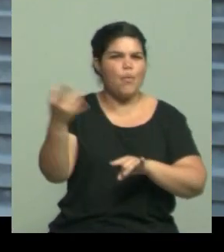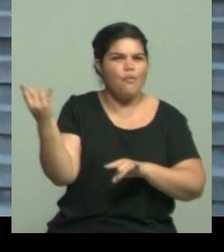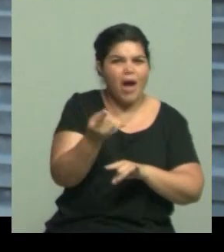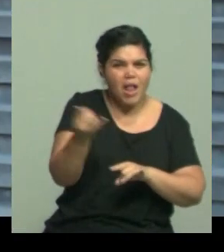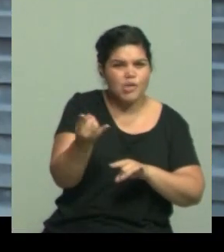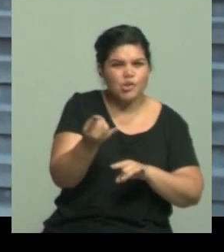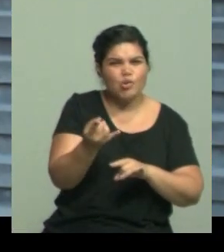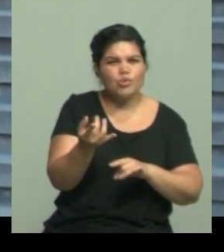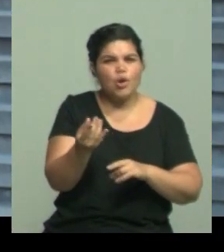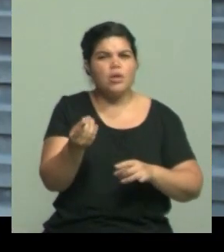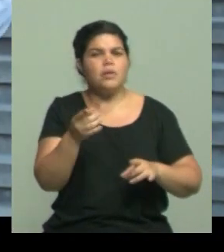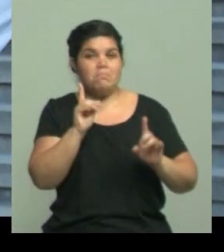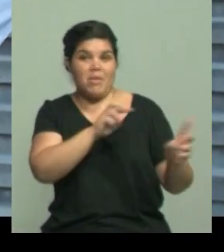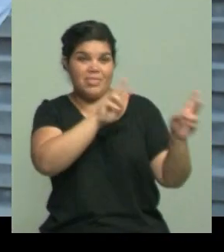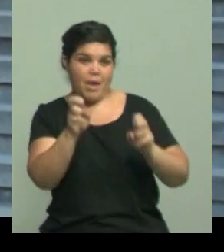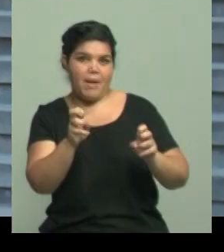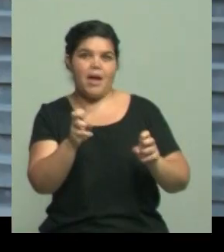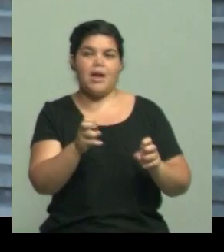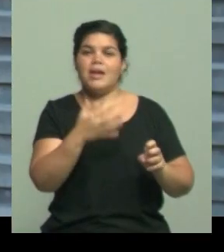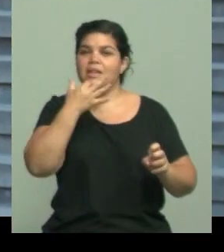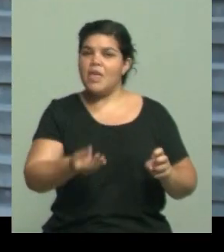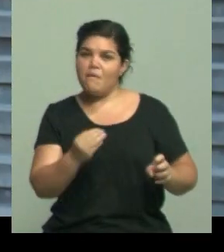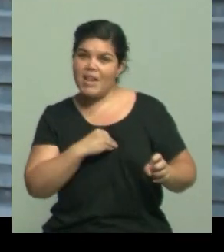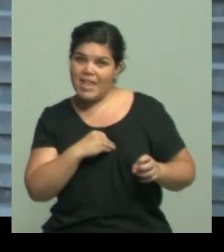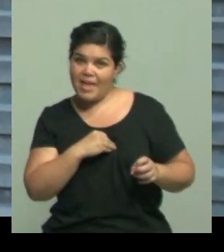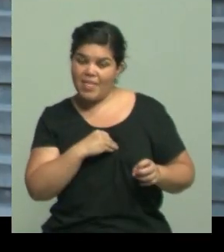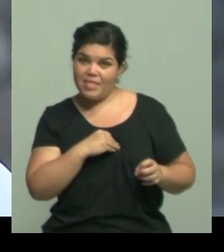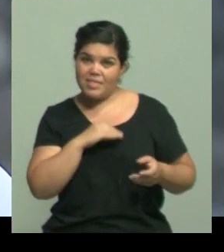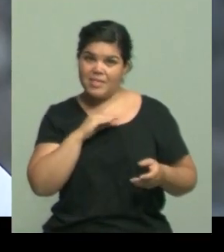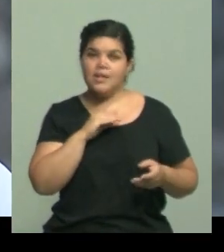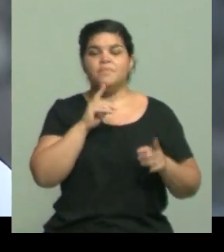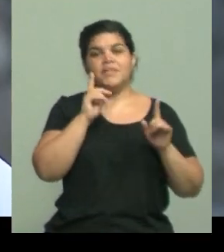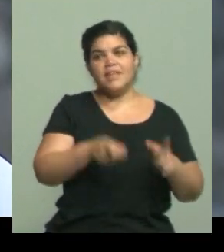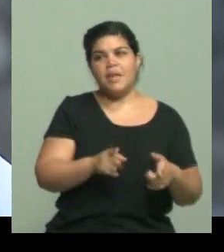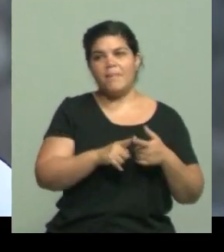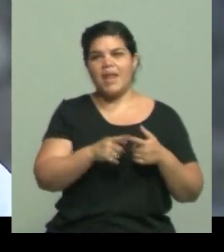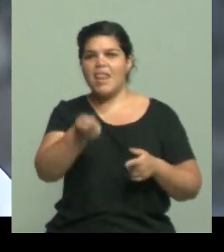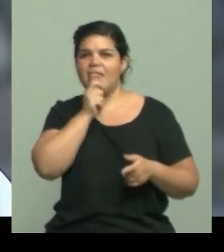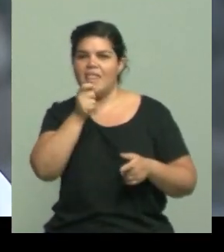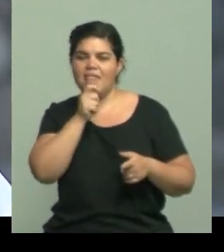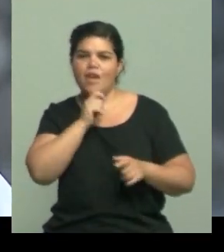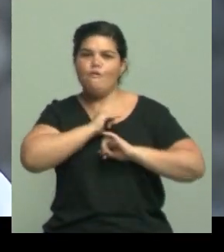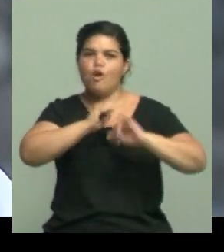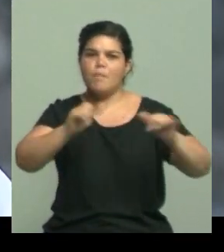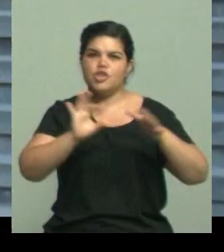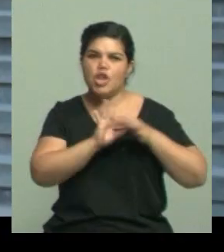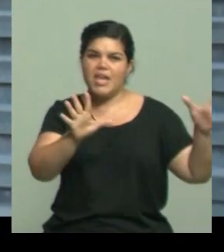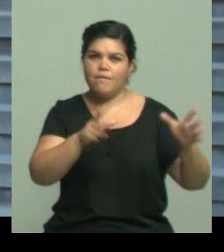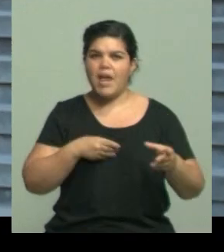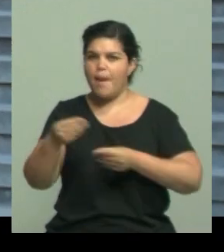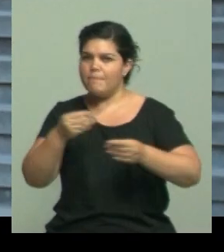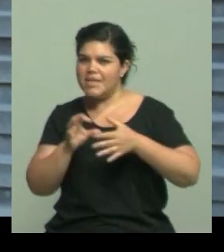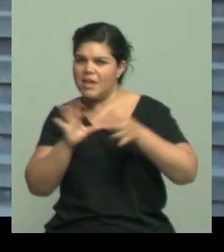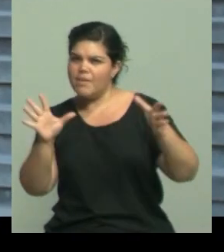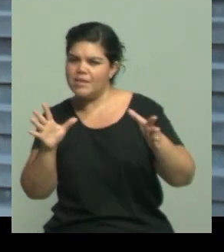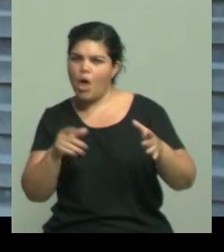redes sociales. Sí, sí. Hablemos de credibilidad y hablemos de lo que tiene que ver con, hay libertad de prensa, hay libertad de